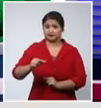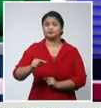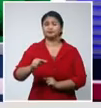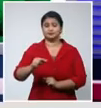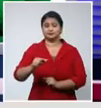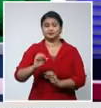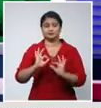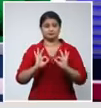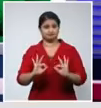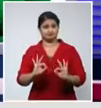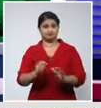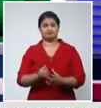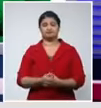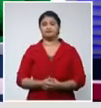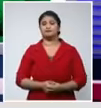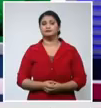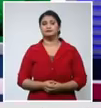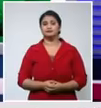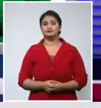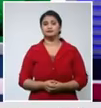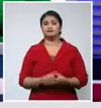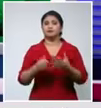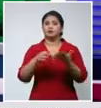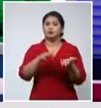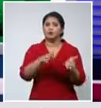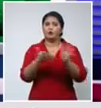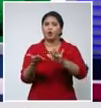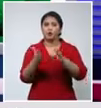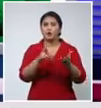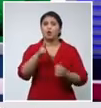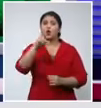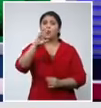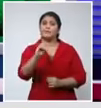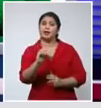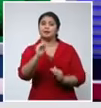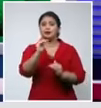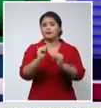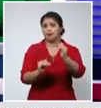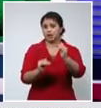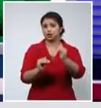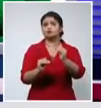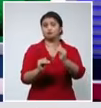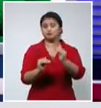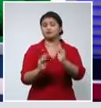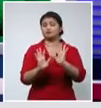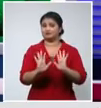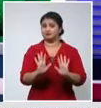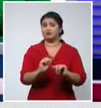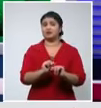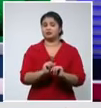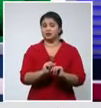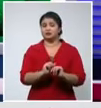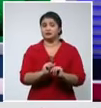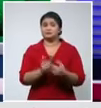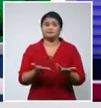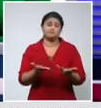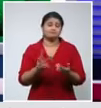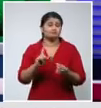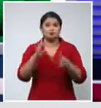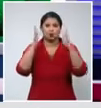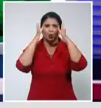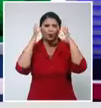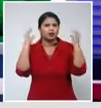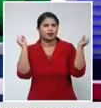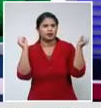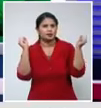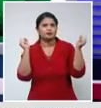los de 20 y menos o 18 y menos, que lamentable muchas veces se contagian y traen a